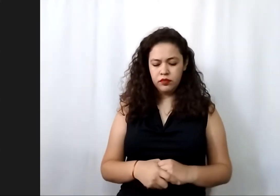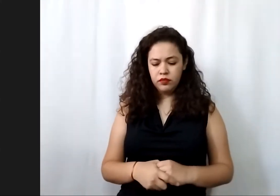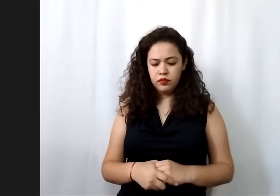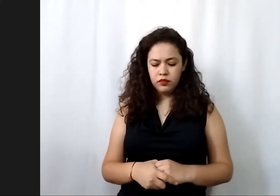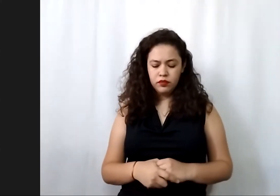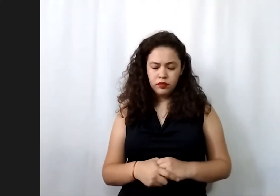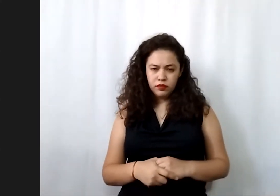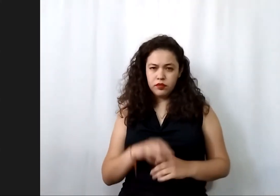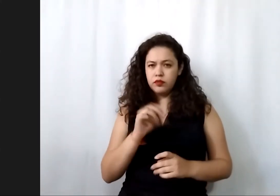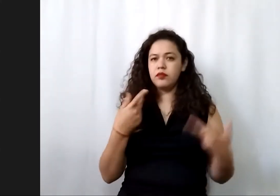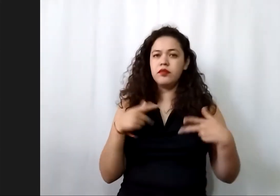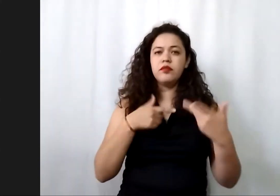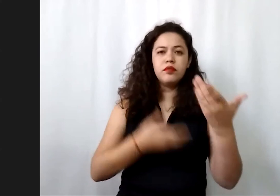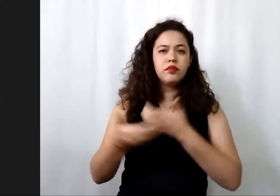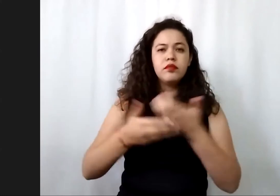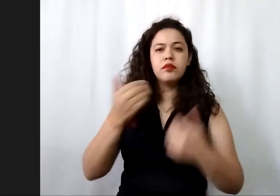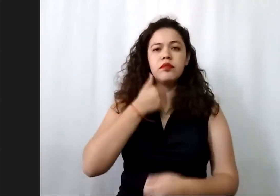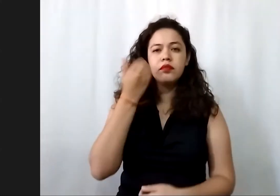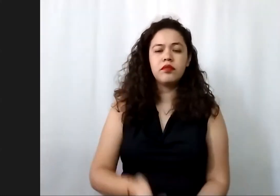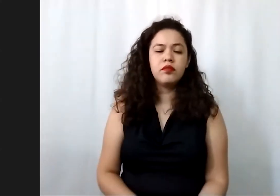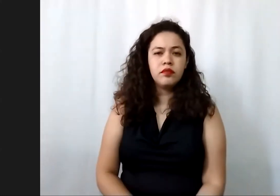¿Alguien más que quiera compartir?